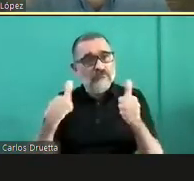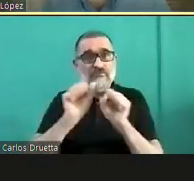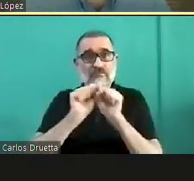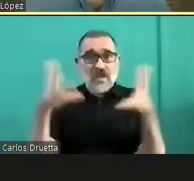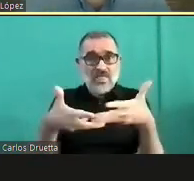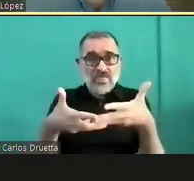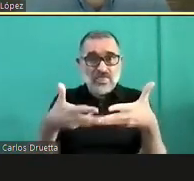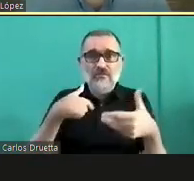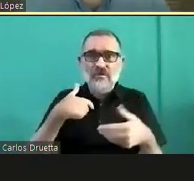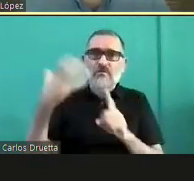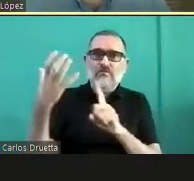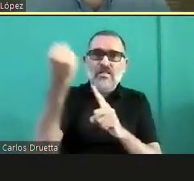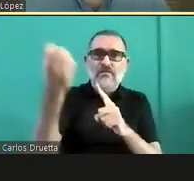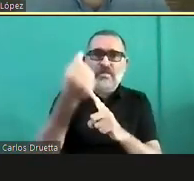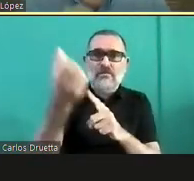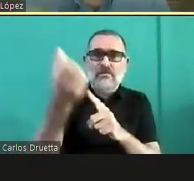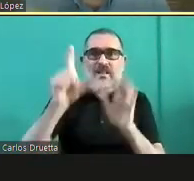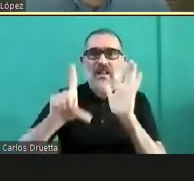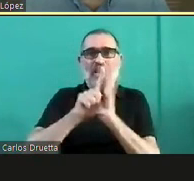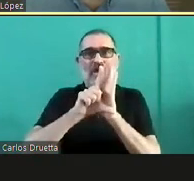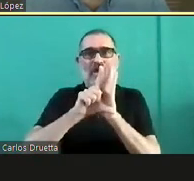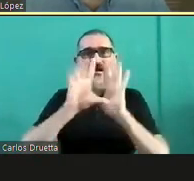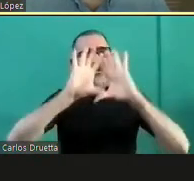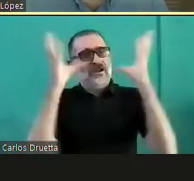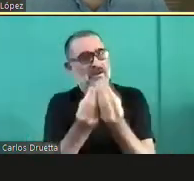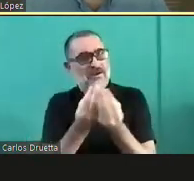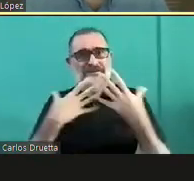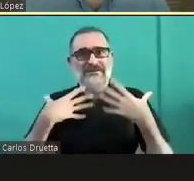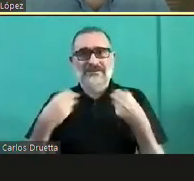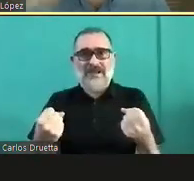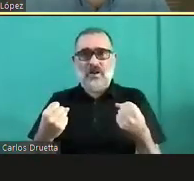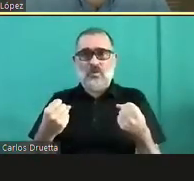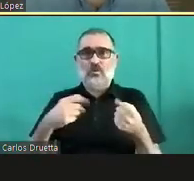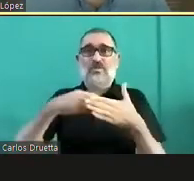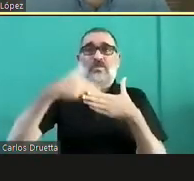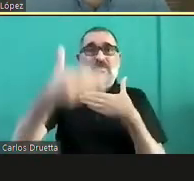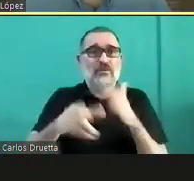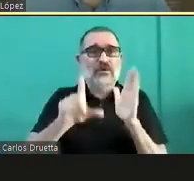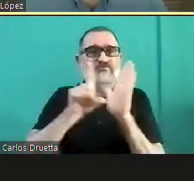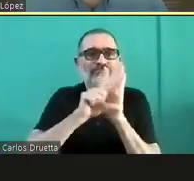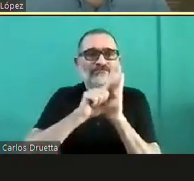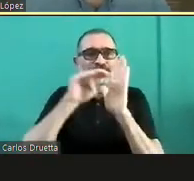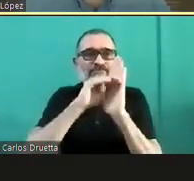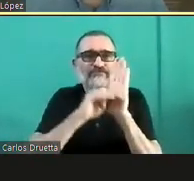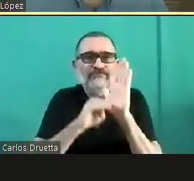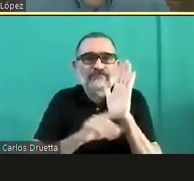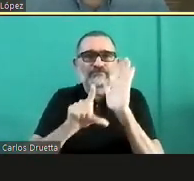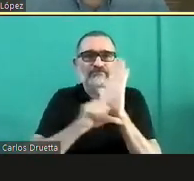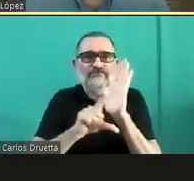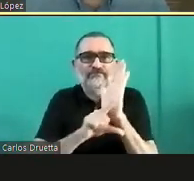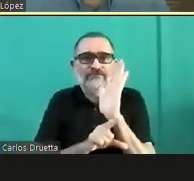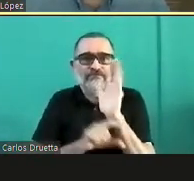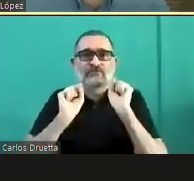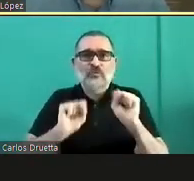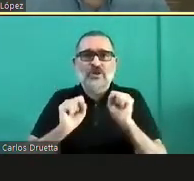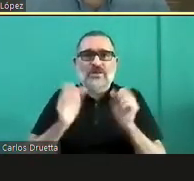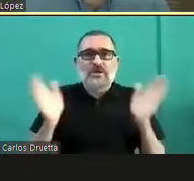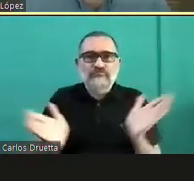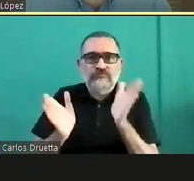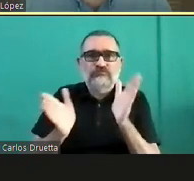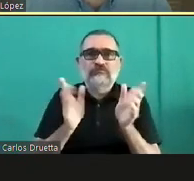para ver cuáles sean estos elementos críticos y los niveles críticos que ameritaban estos sellos de advertencia